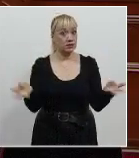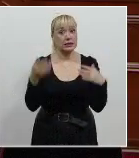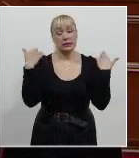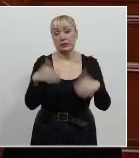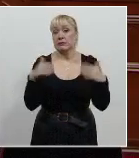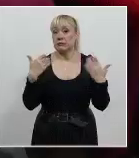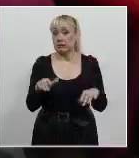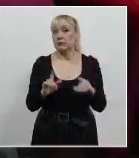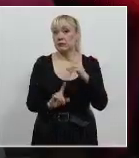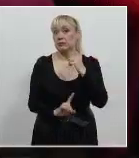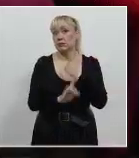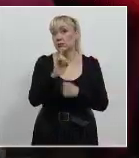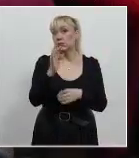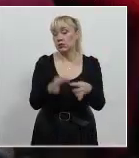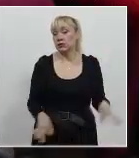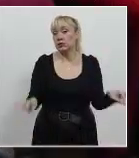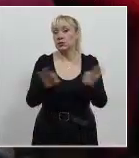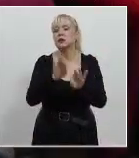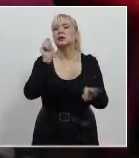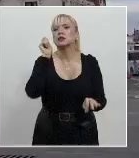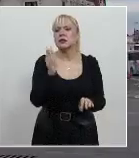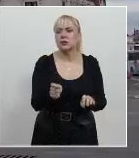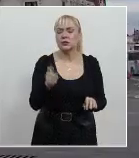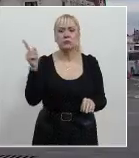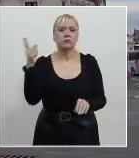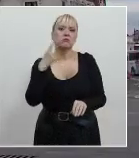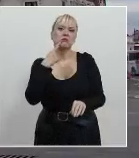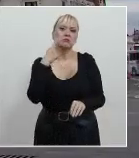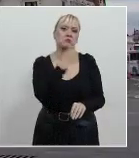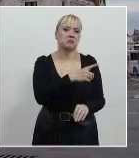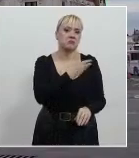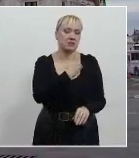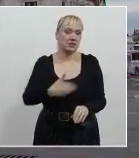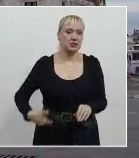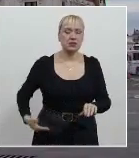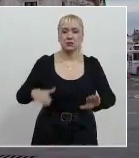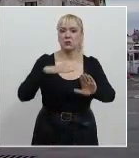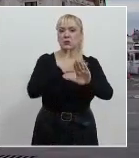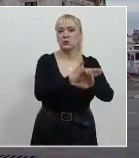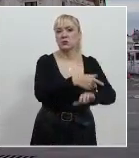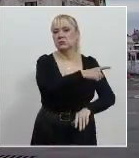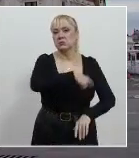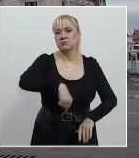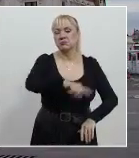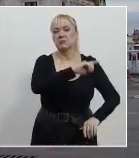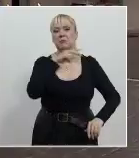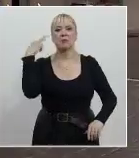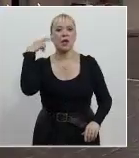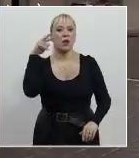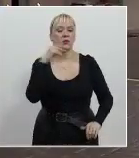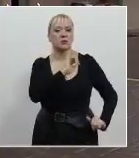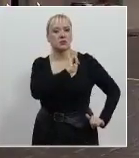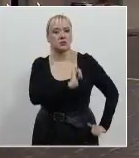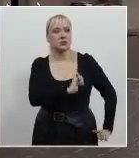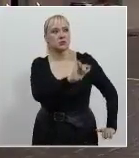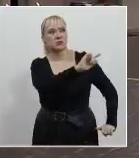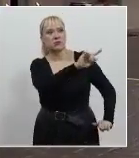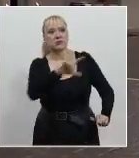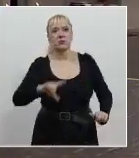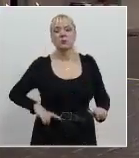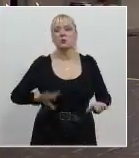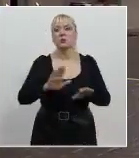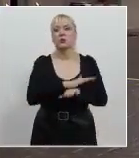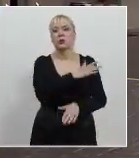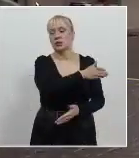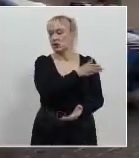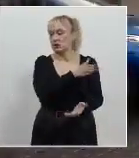analizará una controversia constitucional promovida por el Ejecutivo Federal en contra de las autoridades de Veracruz, pues advierte que se invadieron